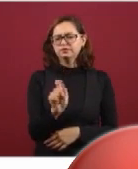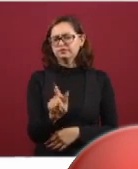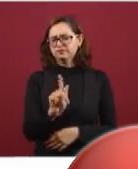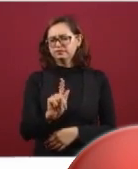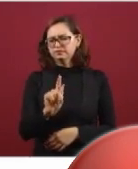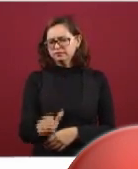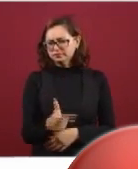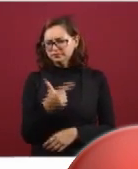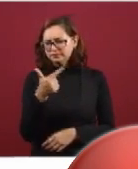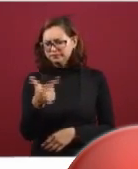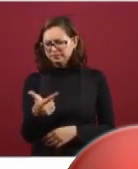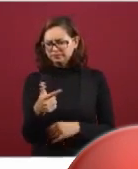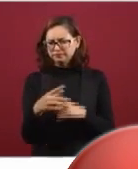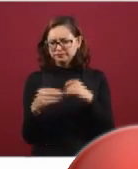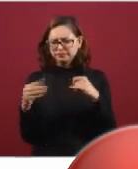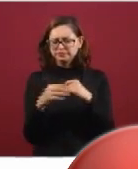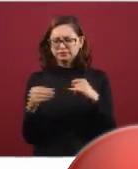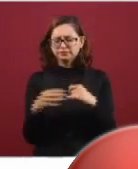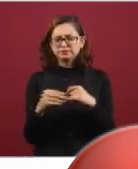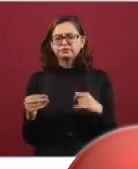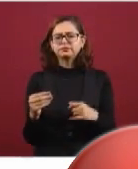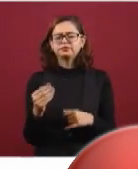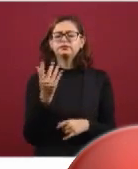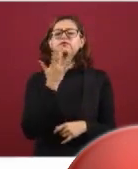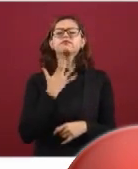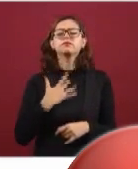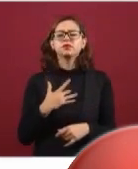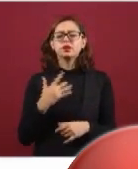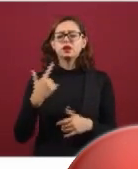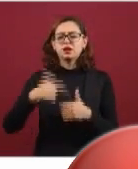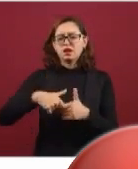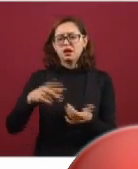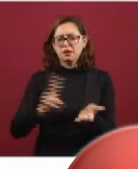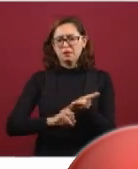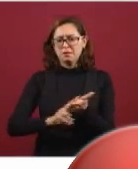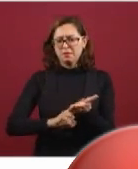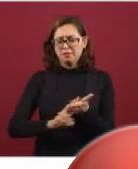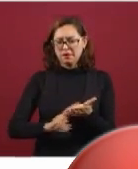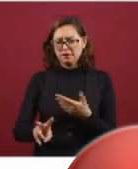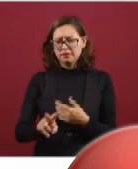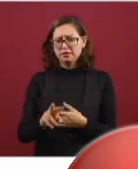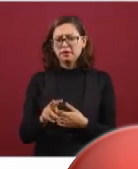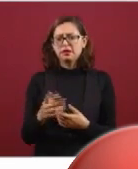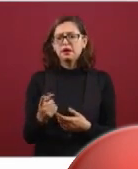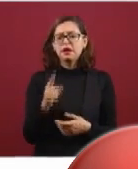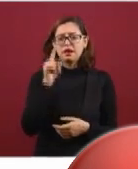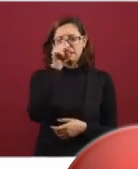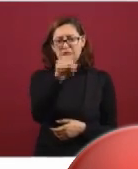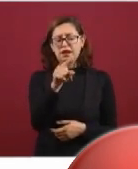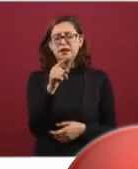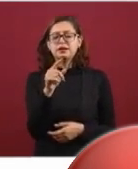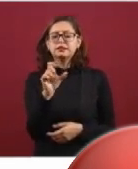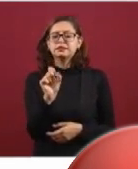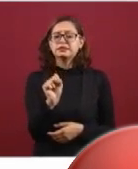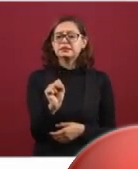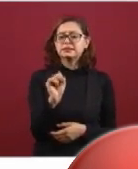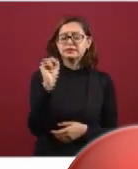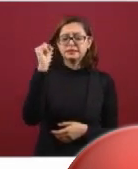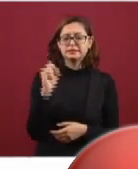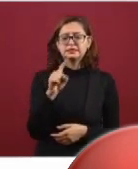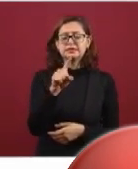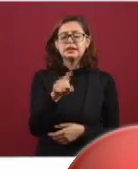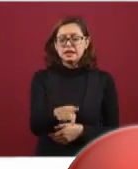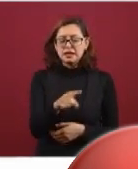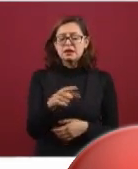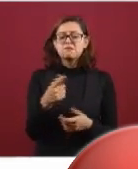22 pesos con 77 centavos para la gasolina regular, es la gasolinera Carrizo en Ahome, Sinaloa, y el precio